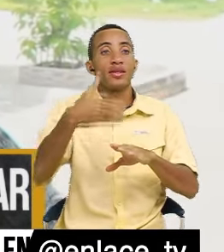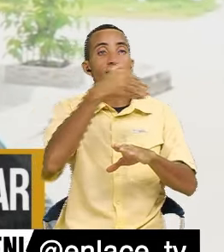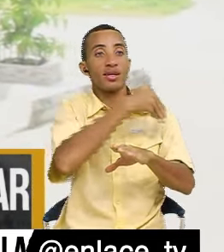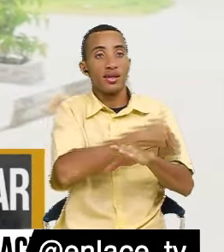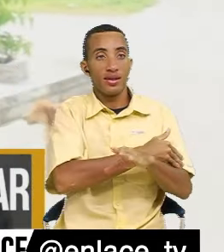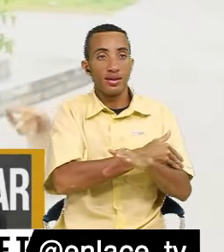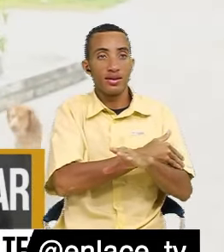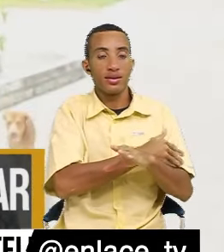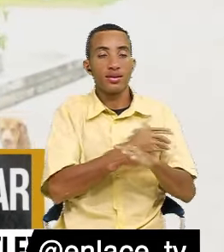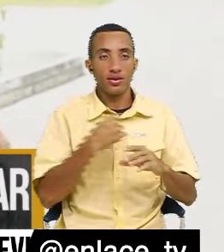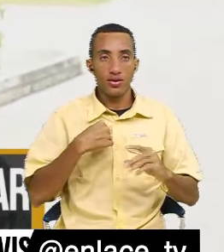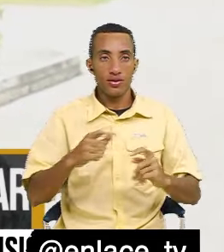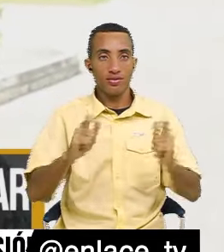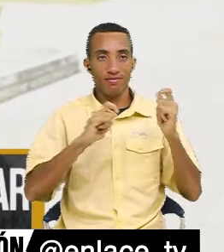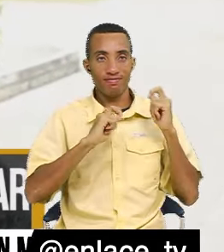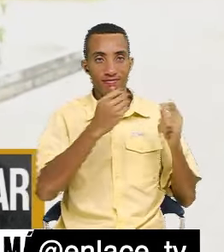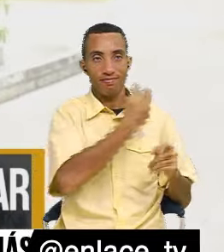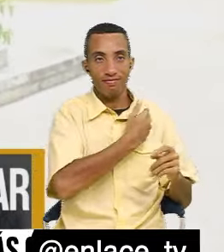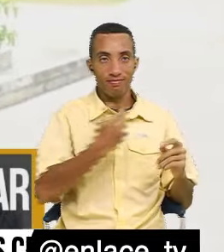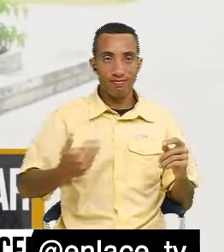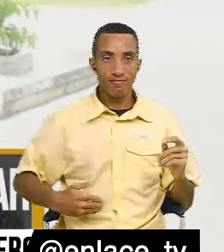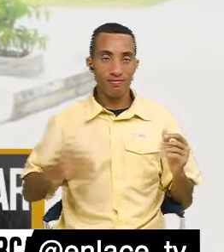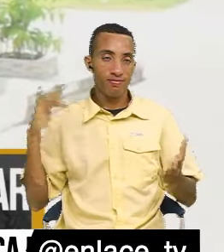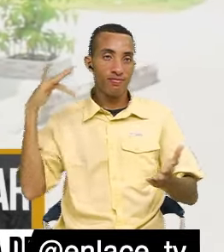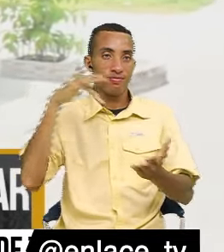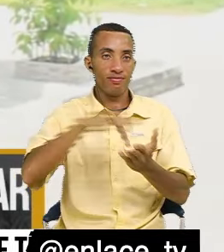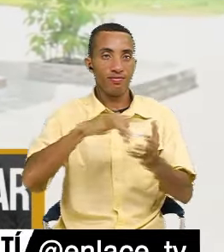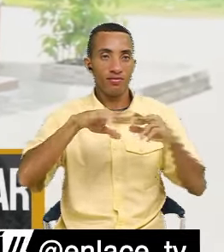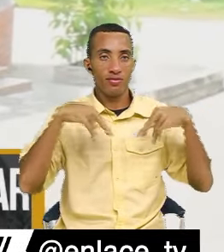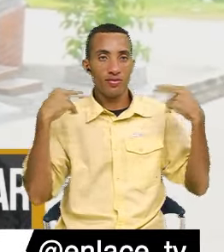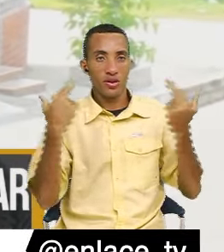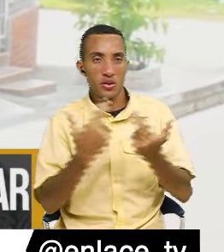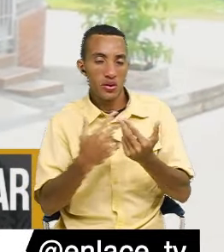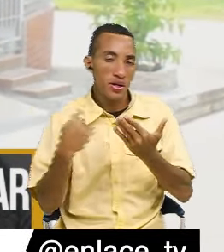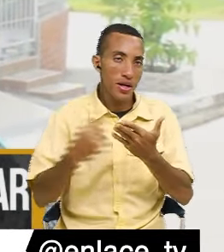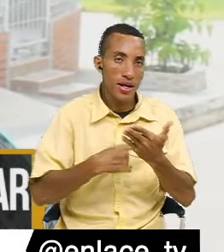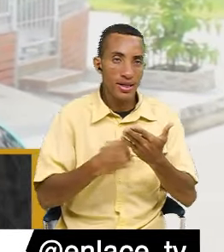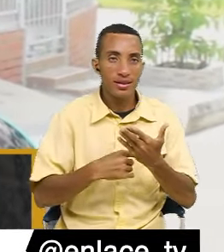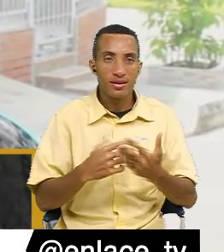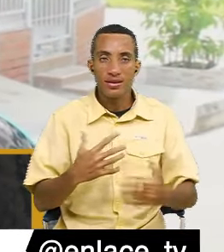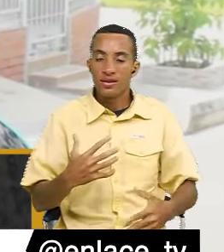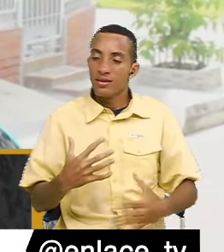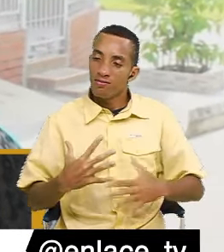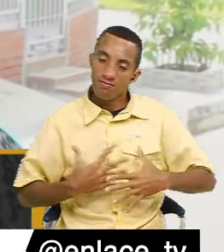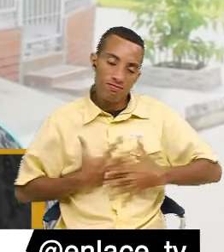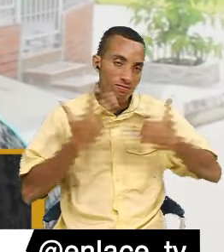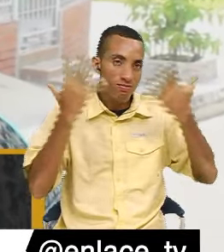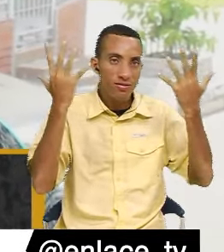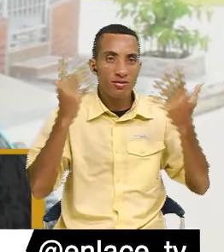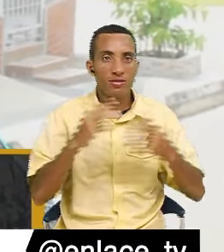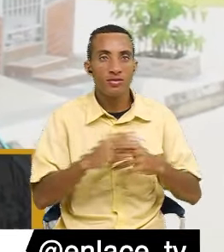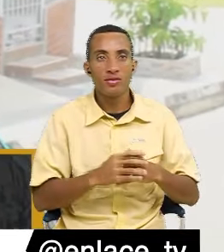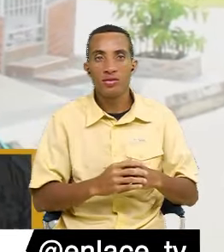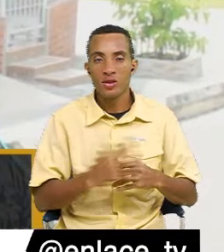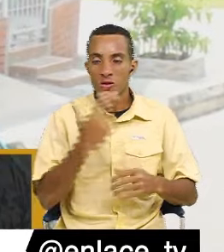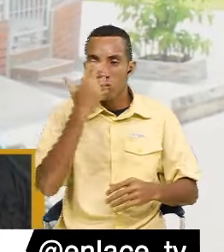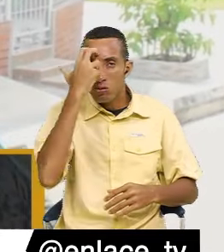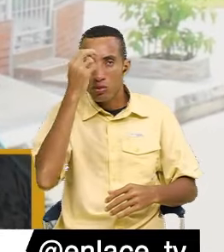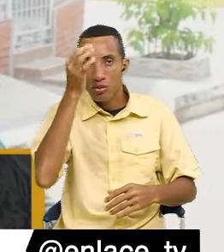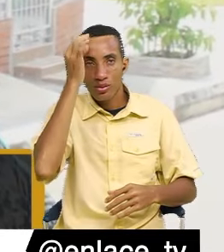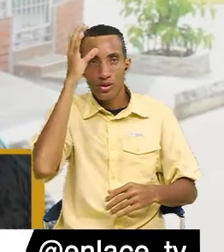presidenta había estado yo en varias reuniones y había estado verdaderamente molesta porque los olores de la planta